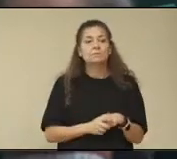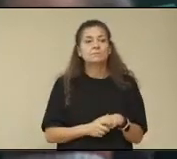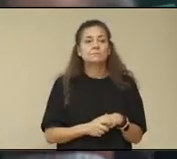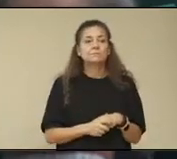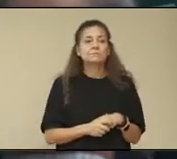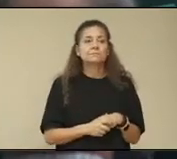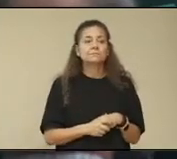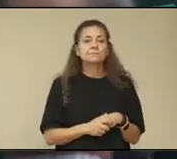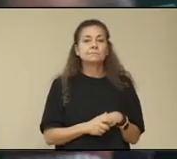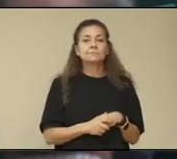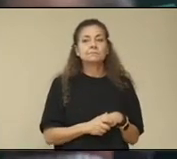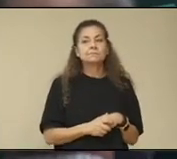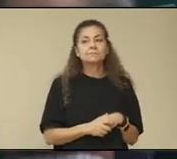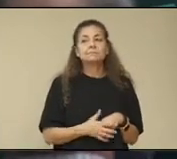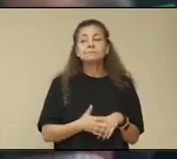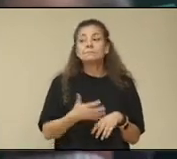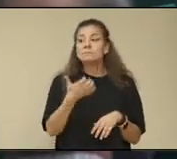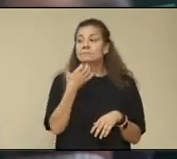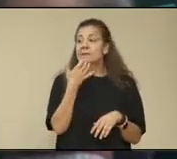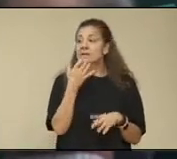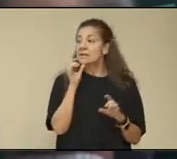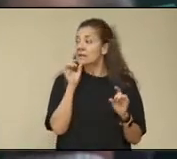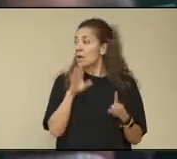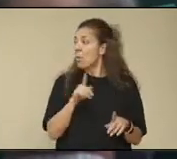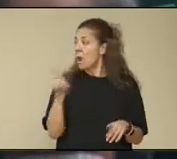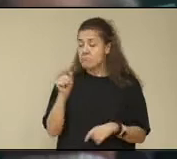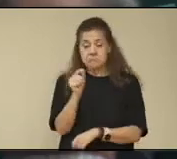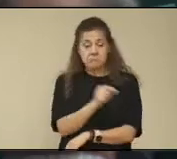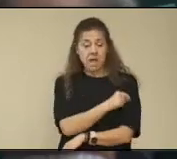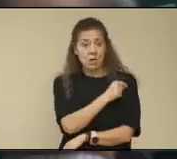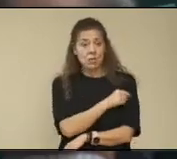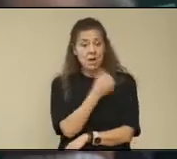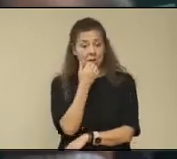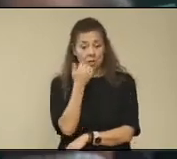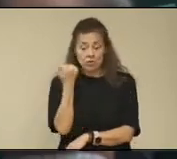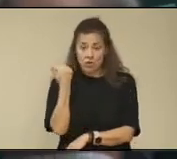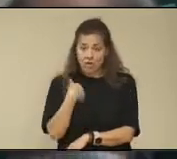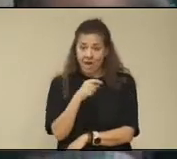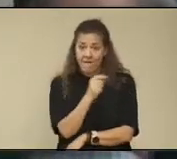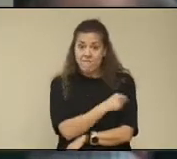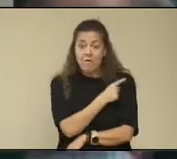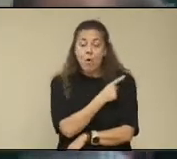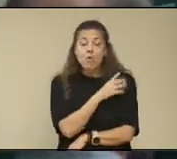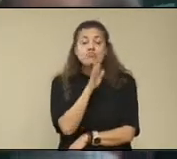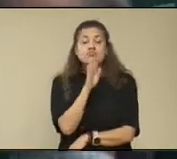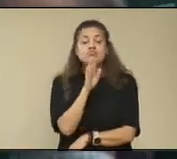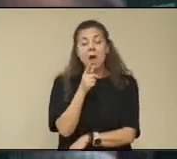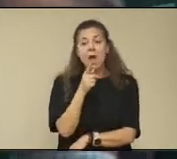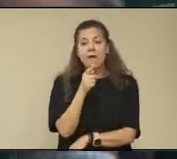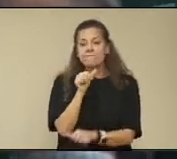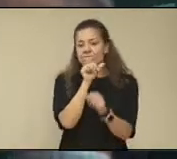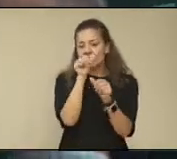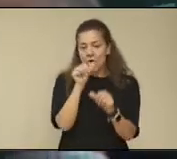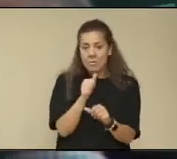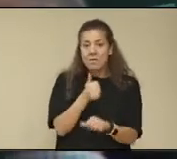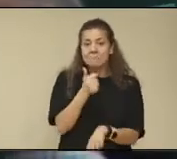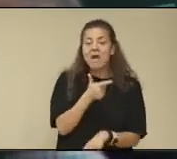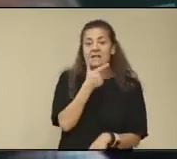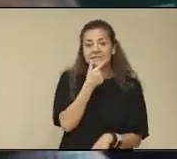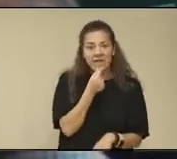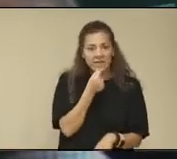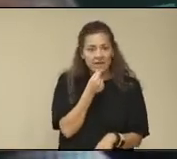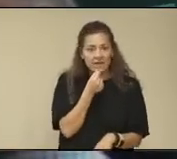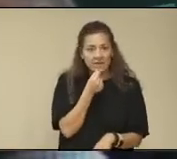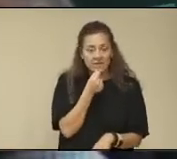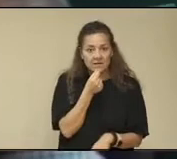que va a ser como vuestra vacuna, que cuando la administras por una vía que es mucho más fácil de administrar,